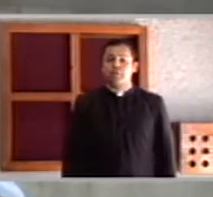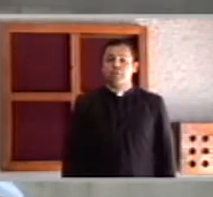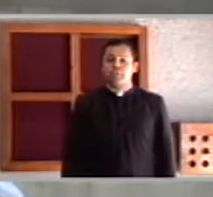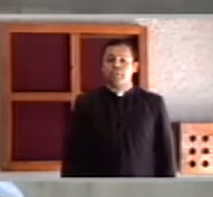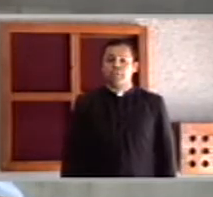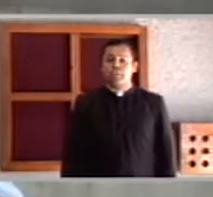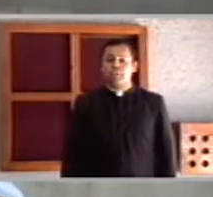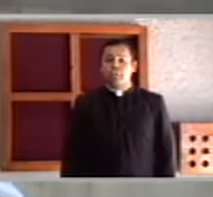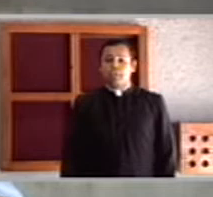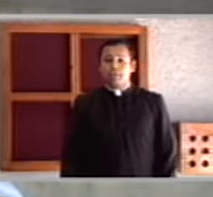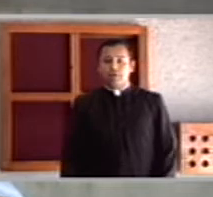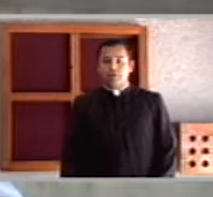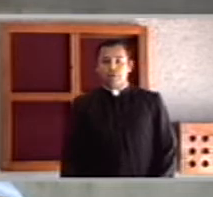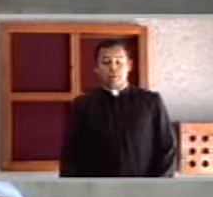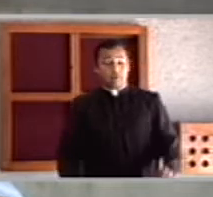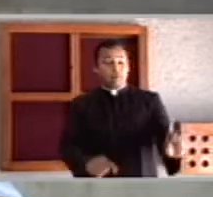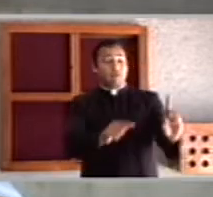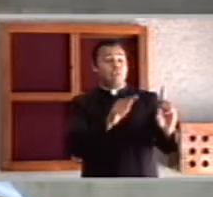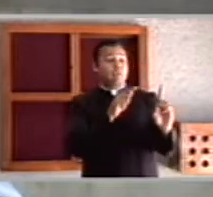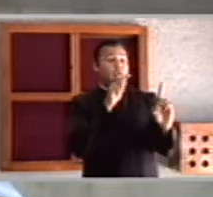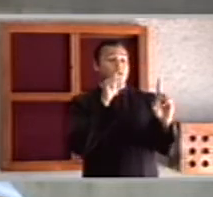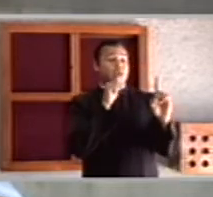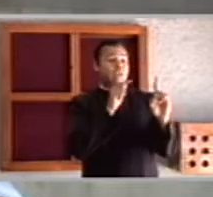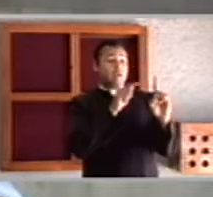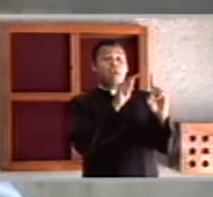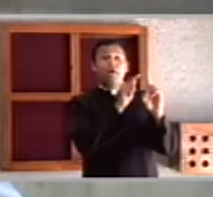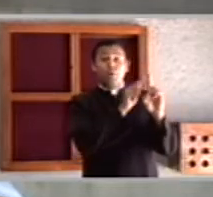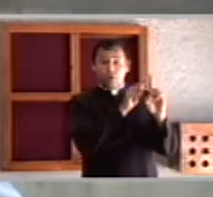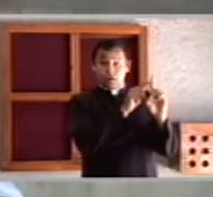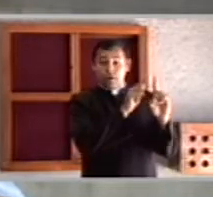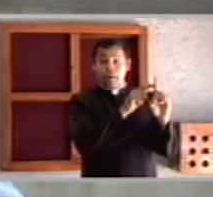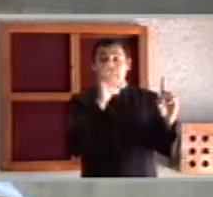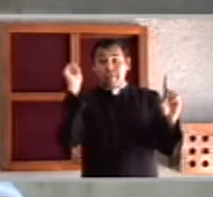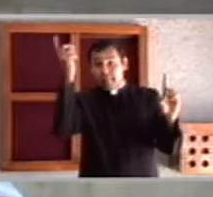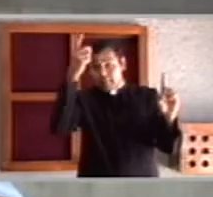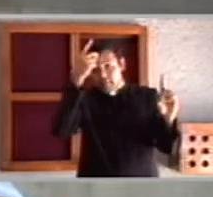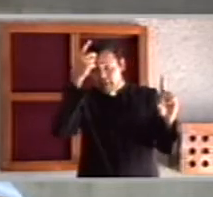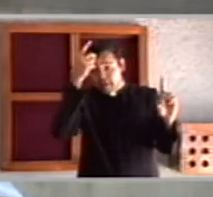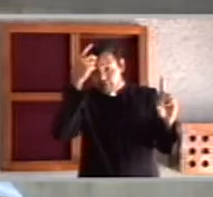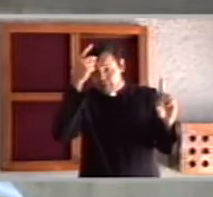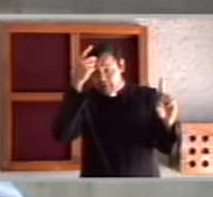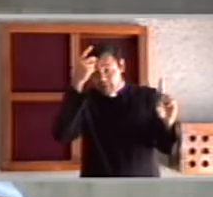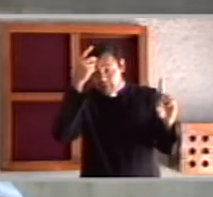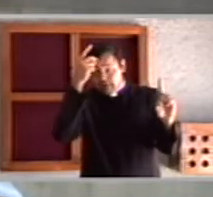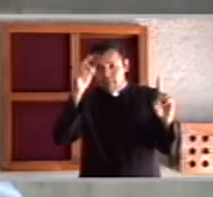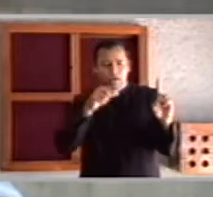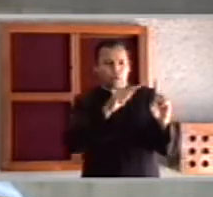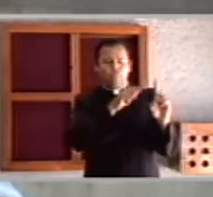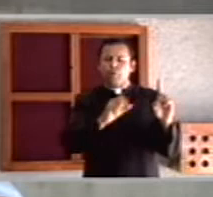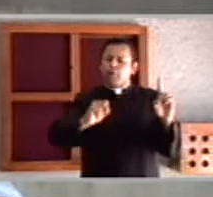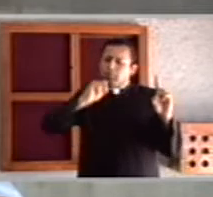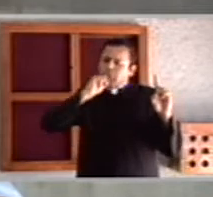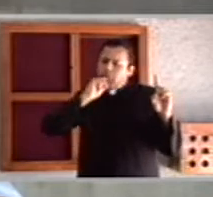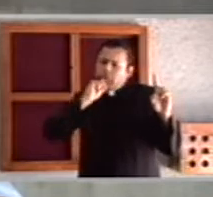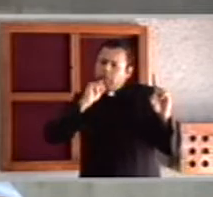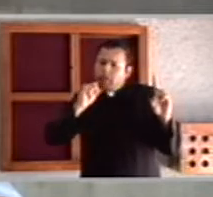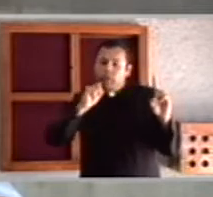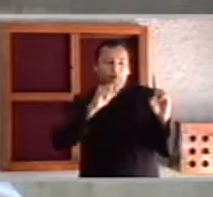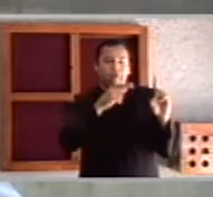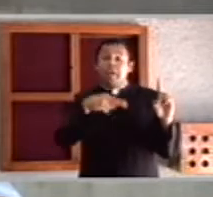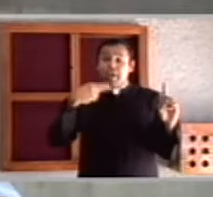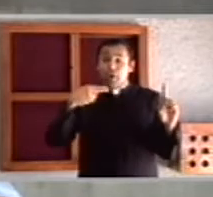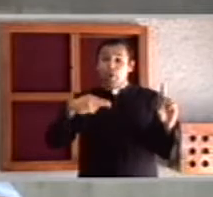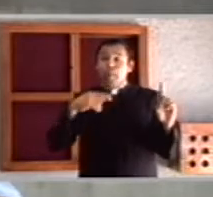Señor. Contará con mi amor y mi lealtad, y su poder aumentará en mi